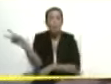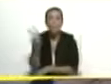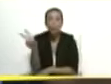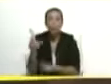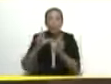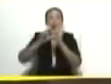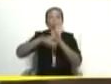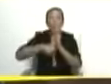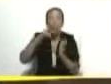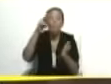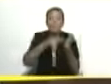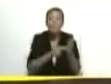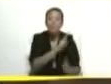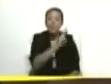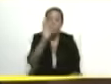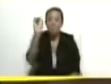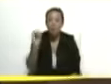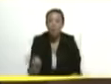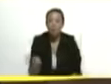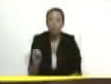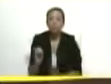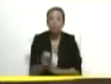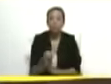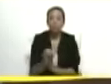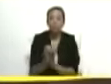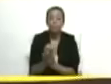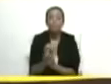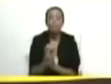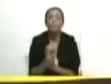Luego llegó el 2020.